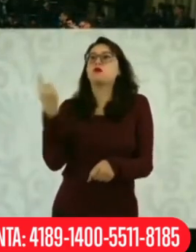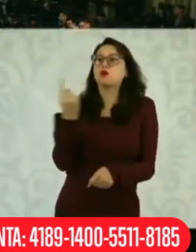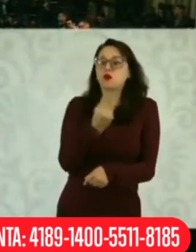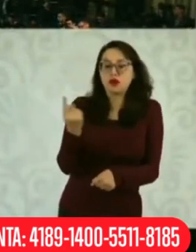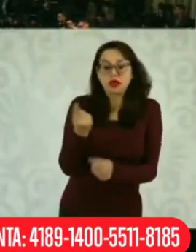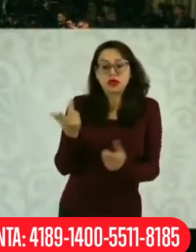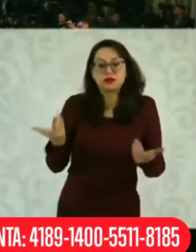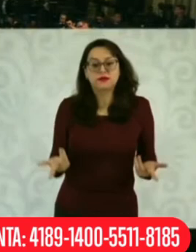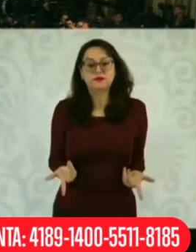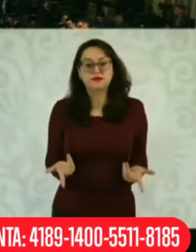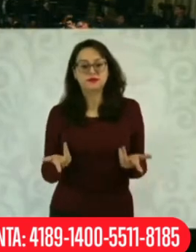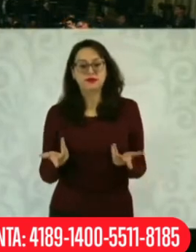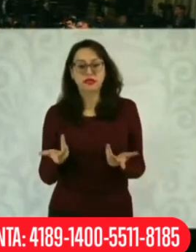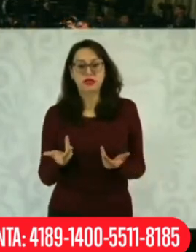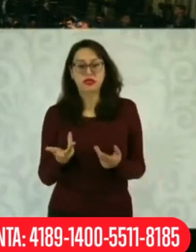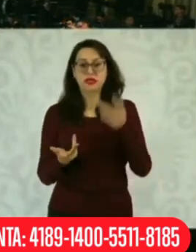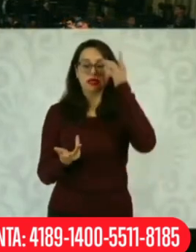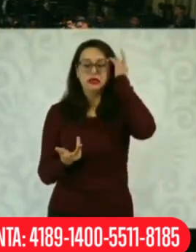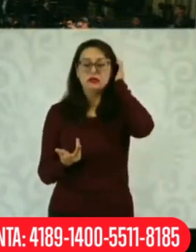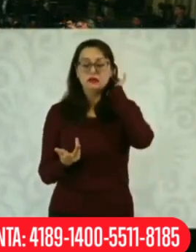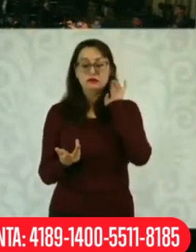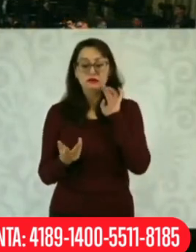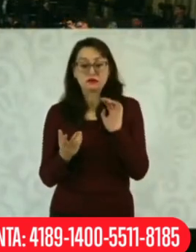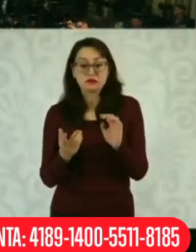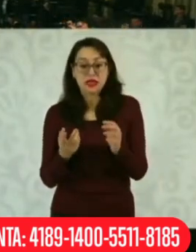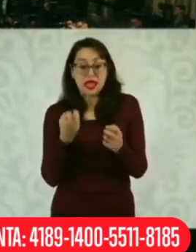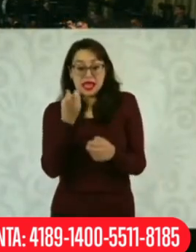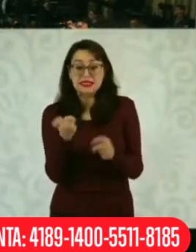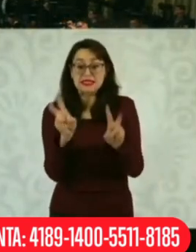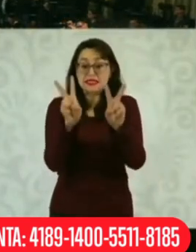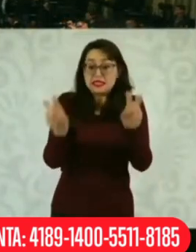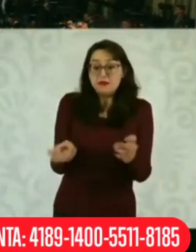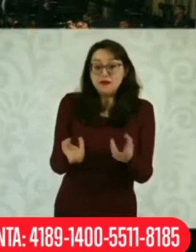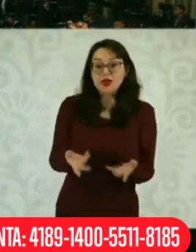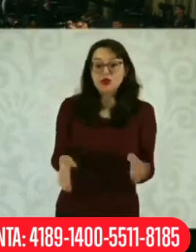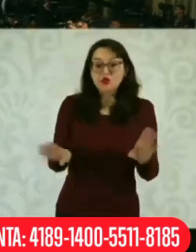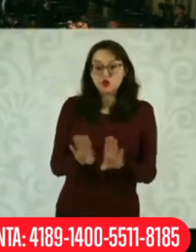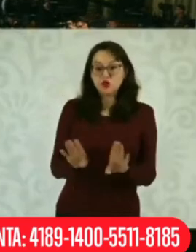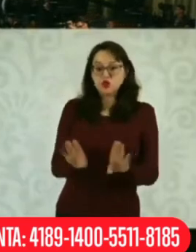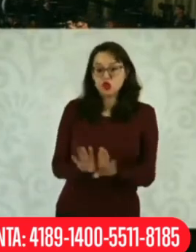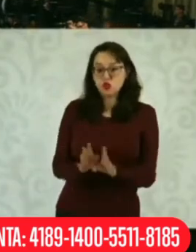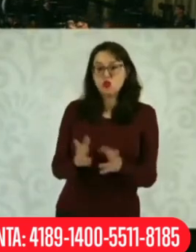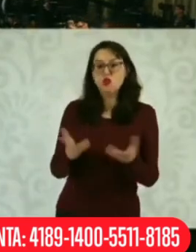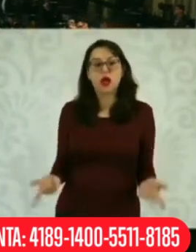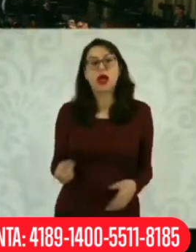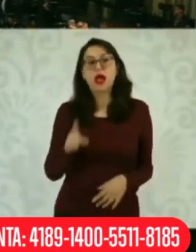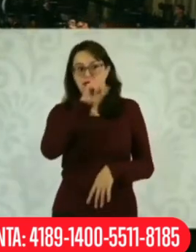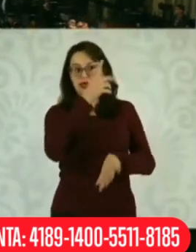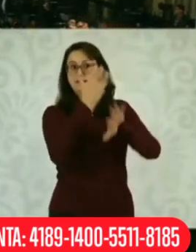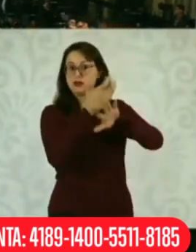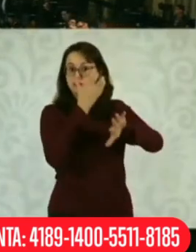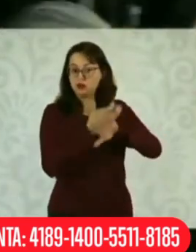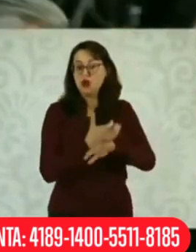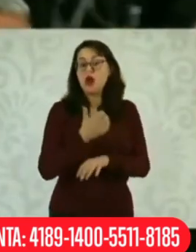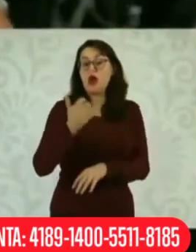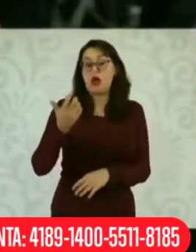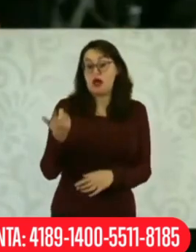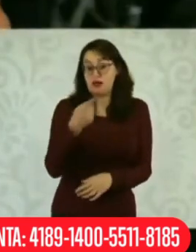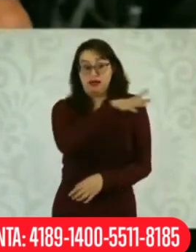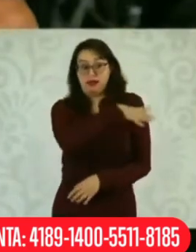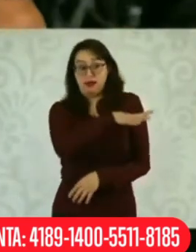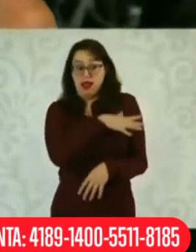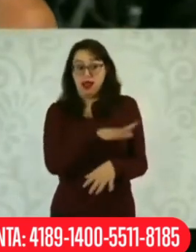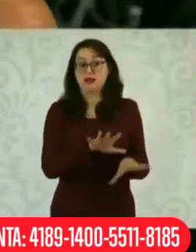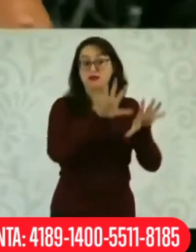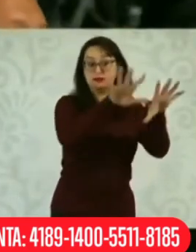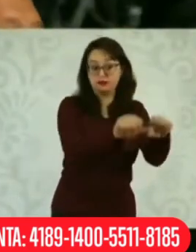de precisamente cómo se dio esta situación, el asunto de cómo se dio sí la detención en Estados Unidos, el asunto de cómo en